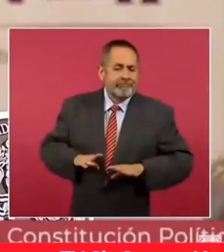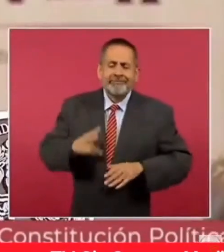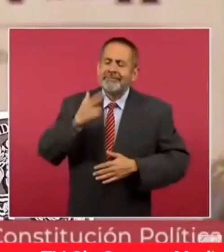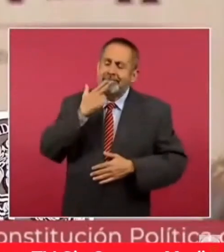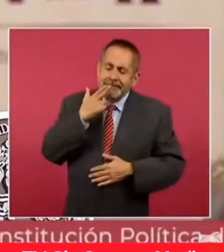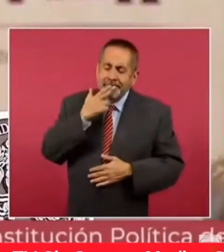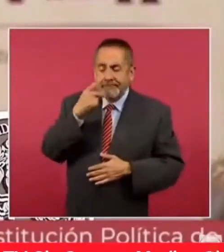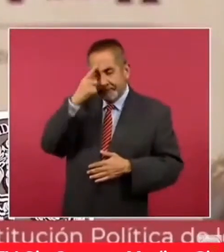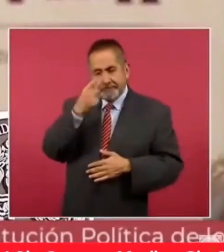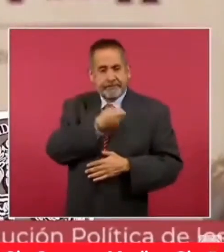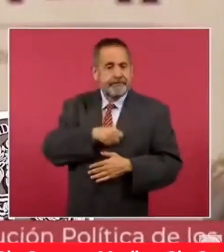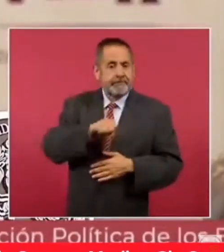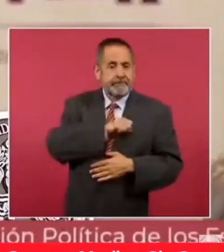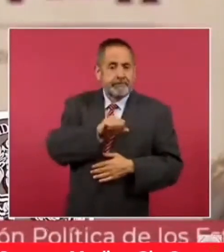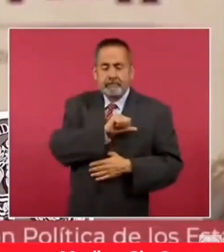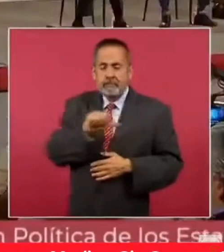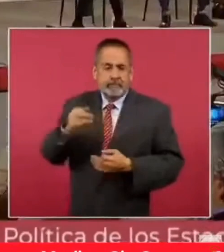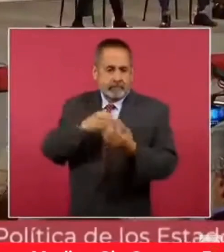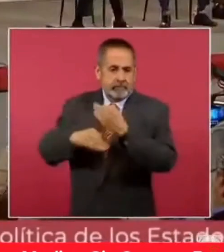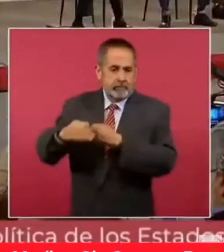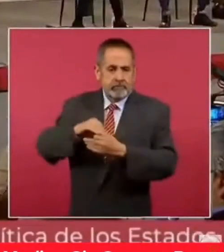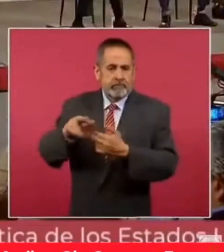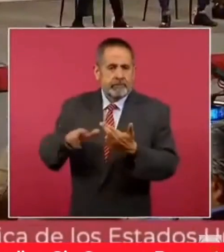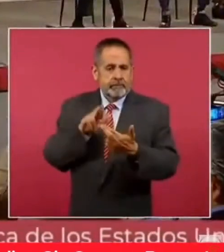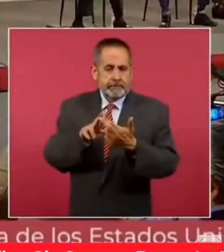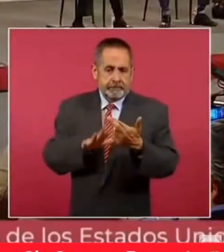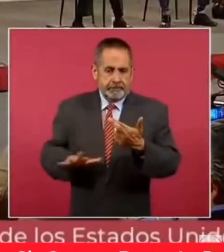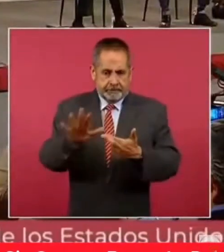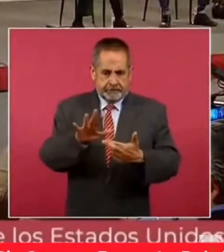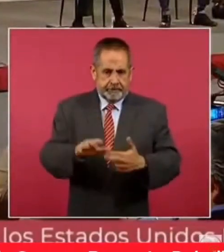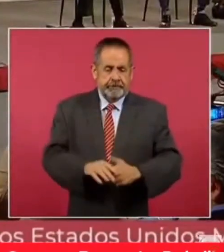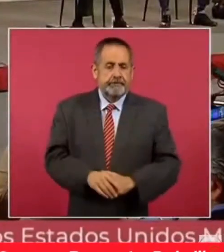la salud pública de toda la región.